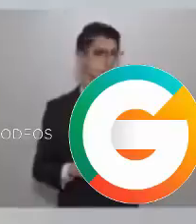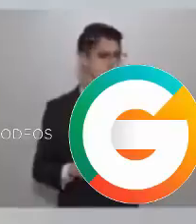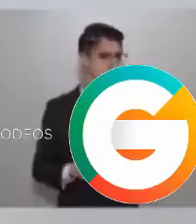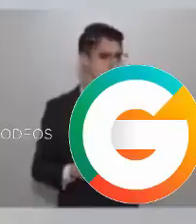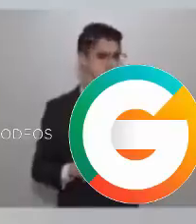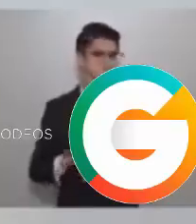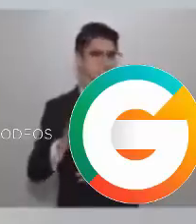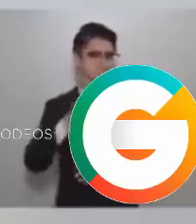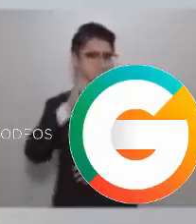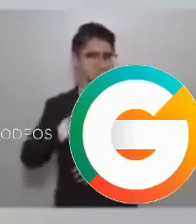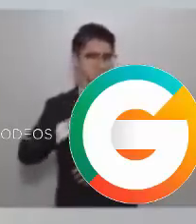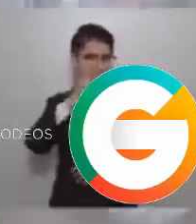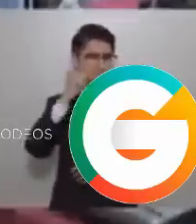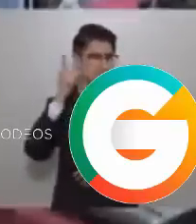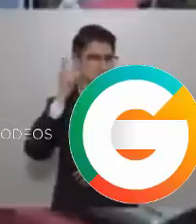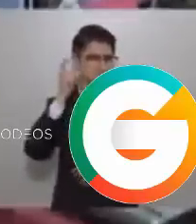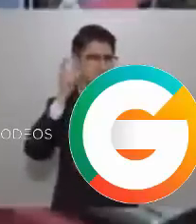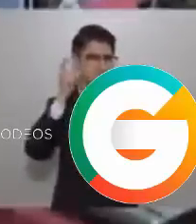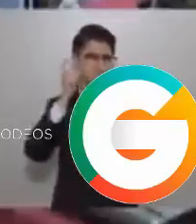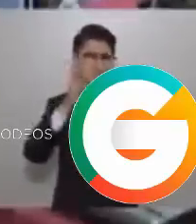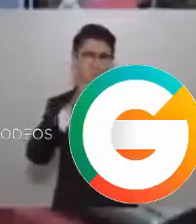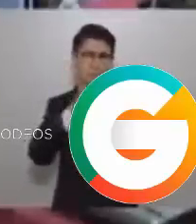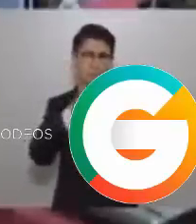¿Perdón? ¿Confirman al menor de 13 años entre los